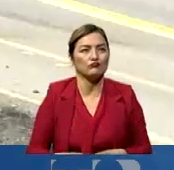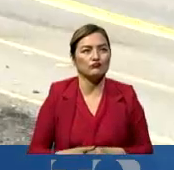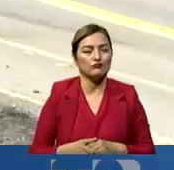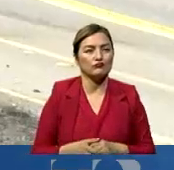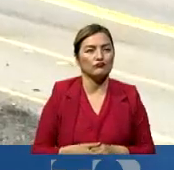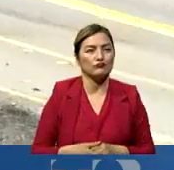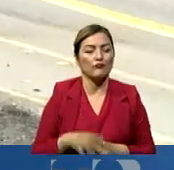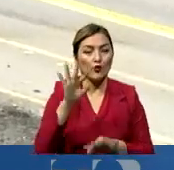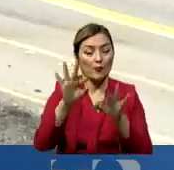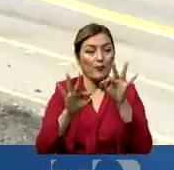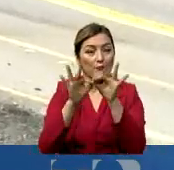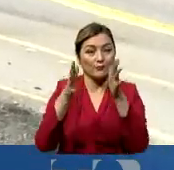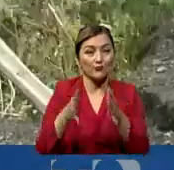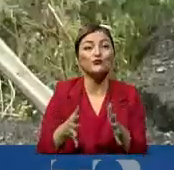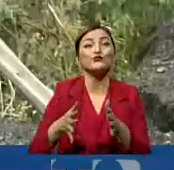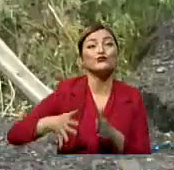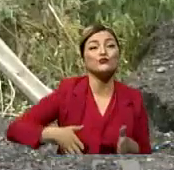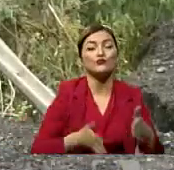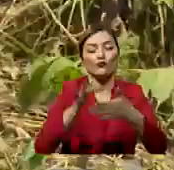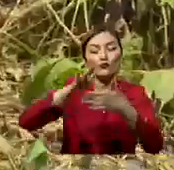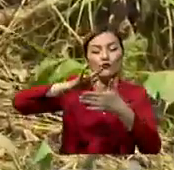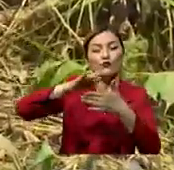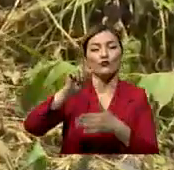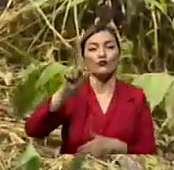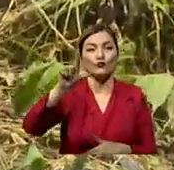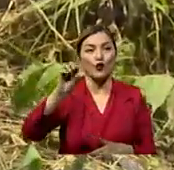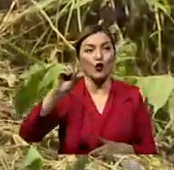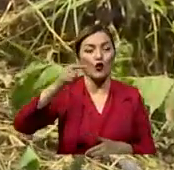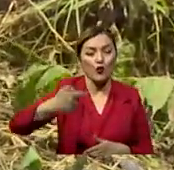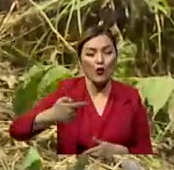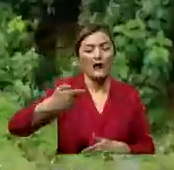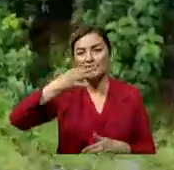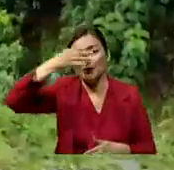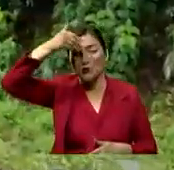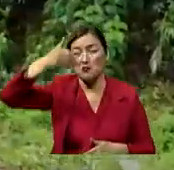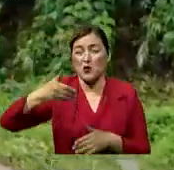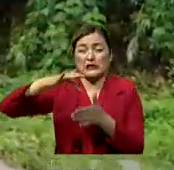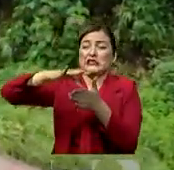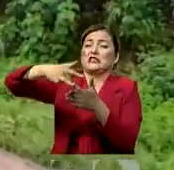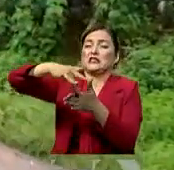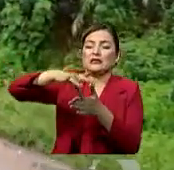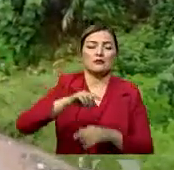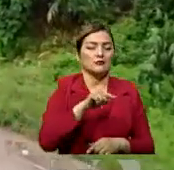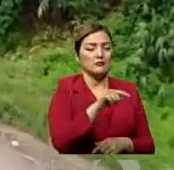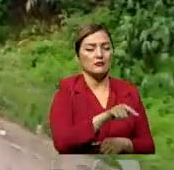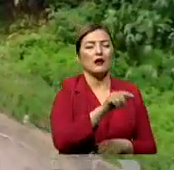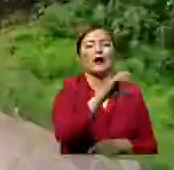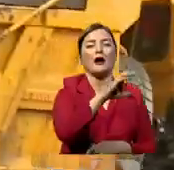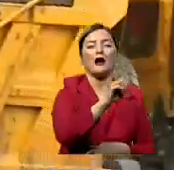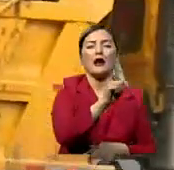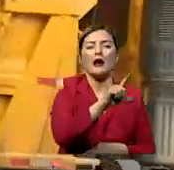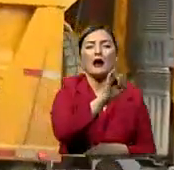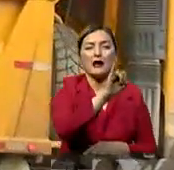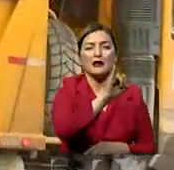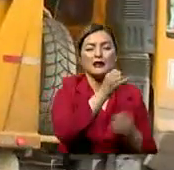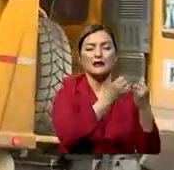invierno. La prefecta calificó como rutas en riesgo a la Loax Santo Domingo y a la Calacalí Independencia por los constantes derrumbes que se